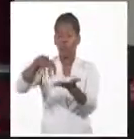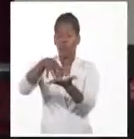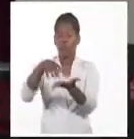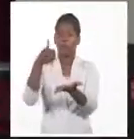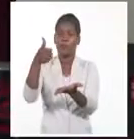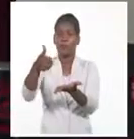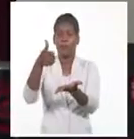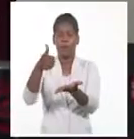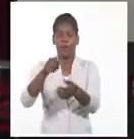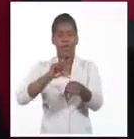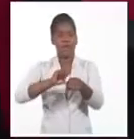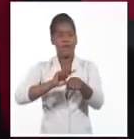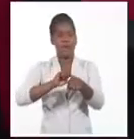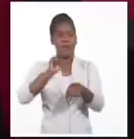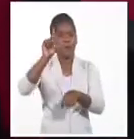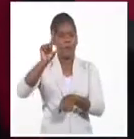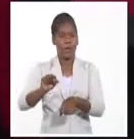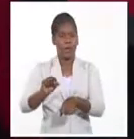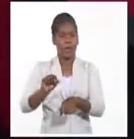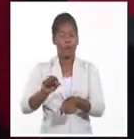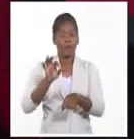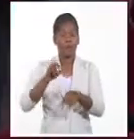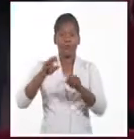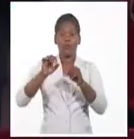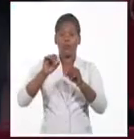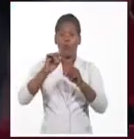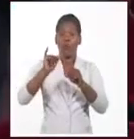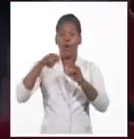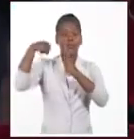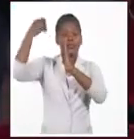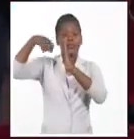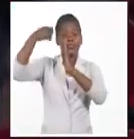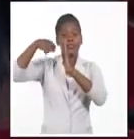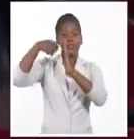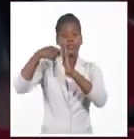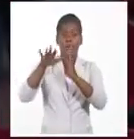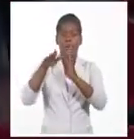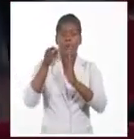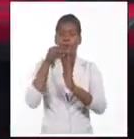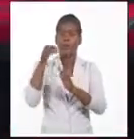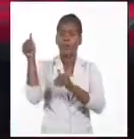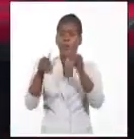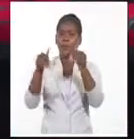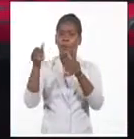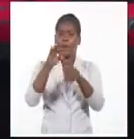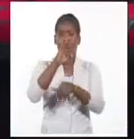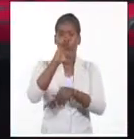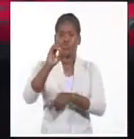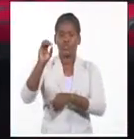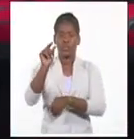Cine Juárez, con capacidad para 800 personas, es un centro de uso polivalente para el disfrute del arte.